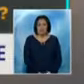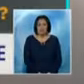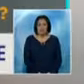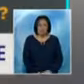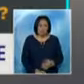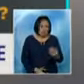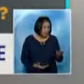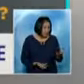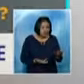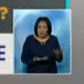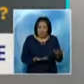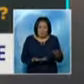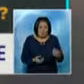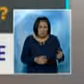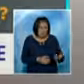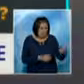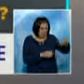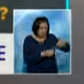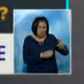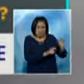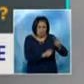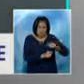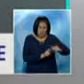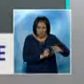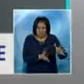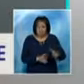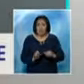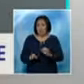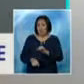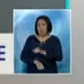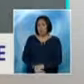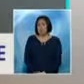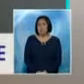¿Pero cómo lo hace? ¿Le botas gasolina nomás? Oye, ¿gasolina y fósforo?